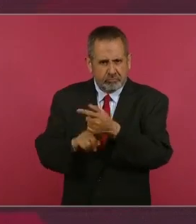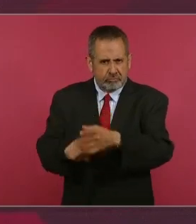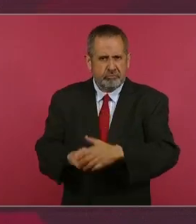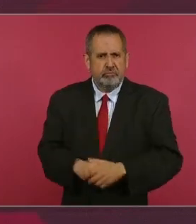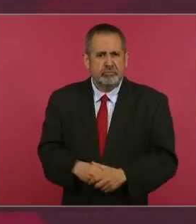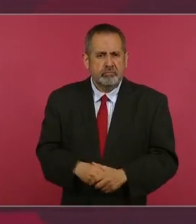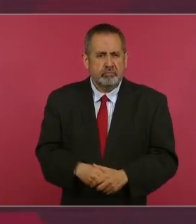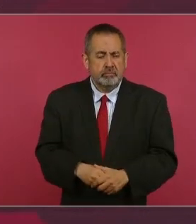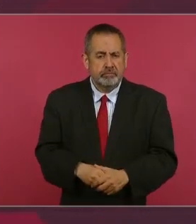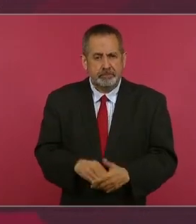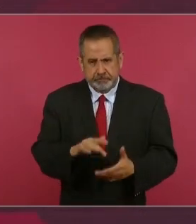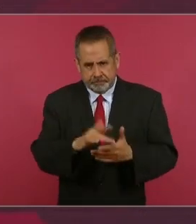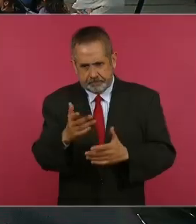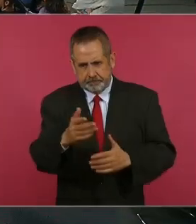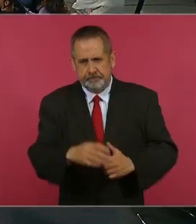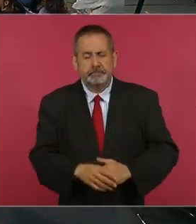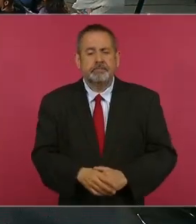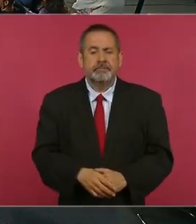Gracias.